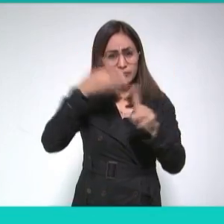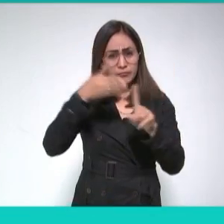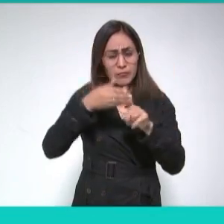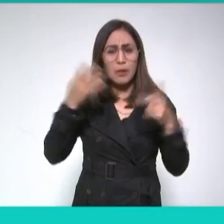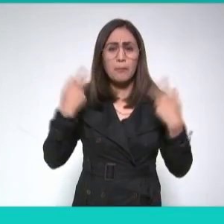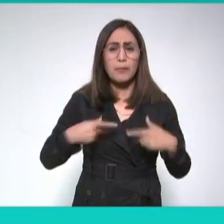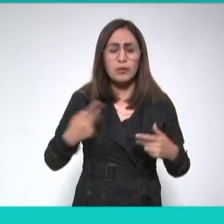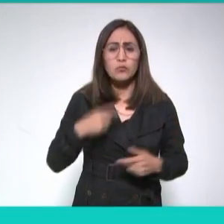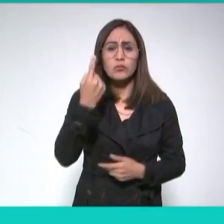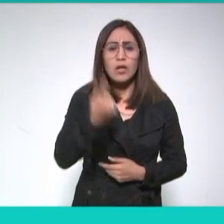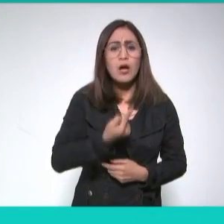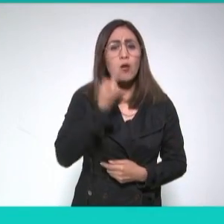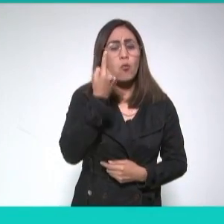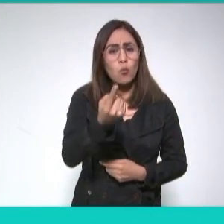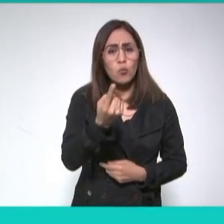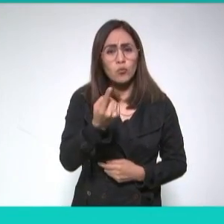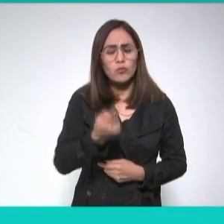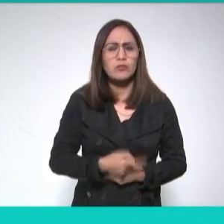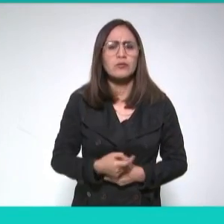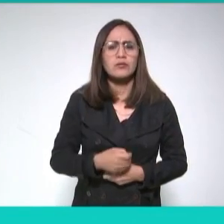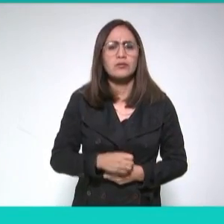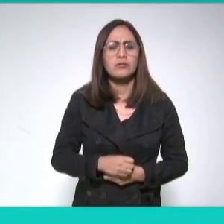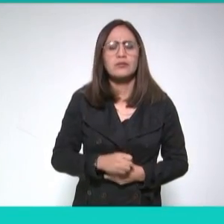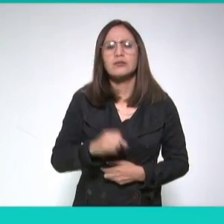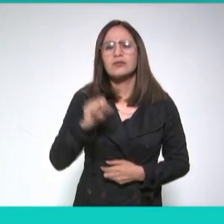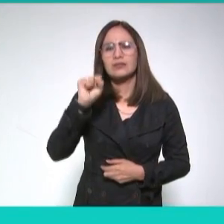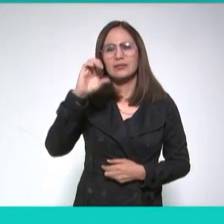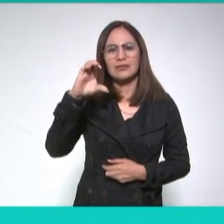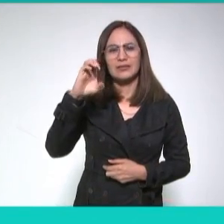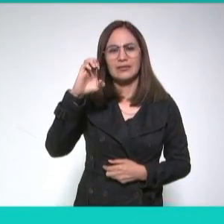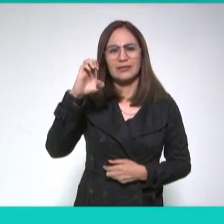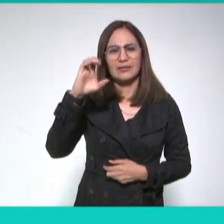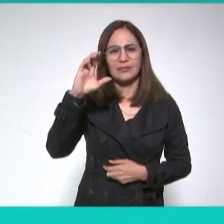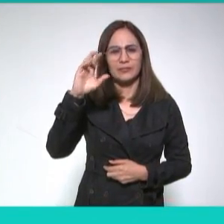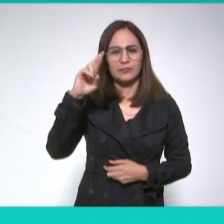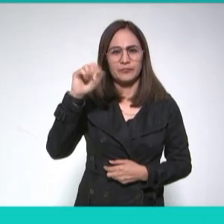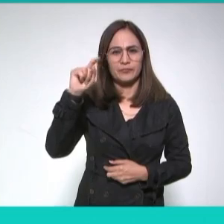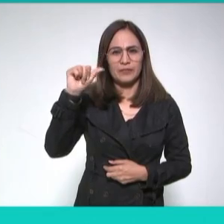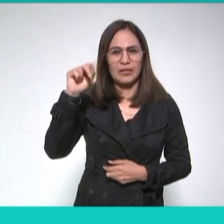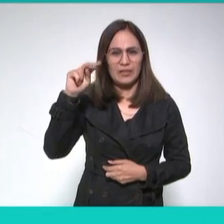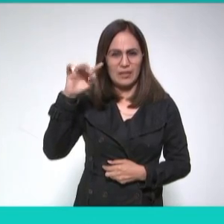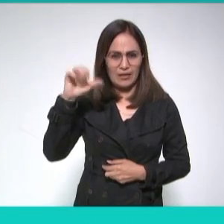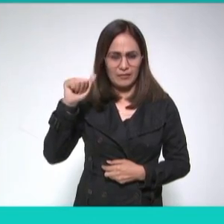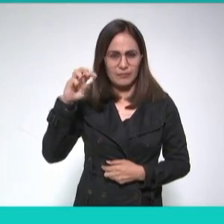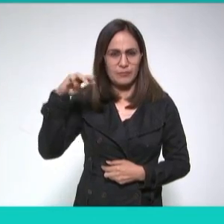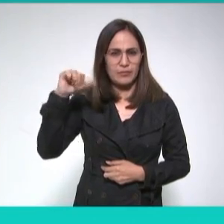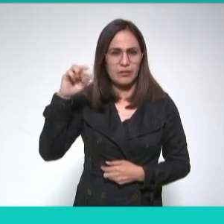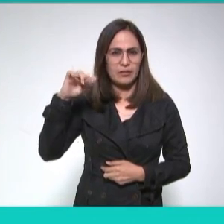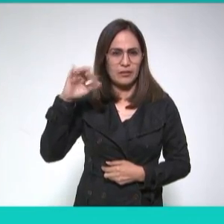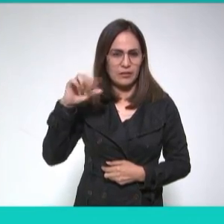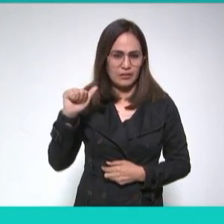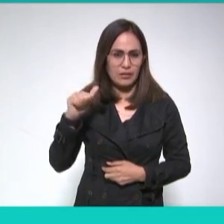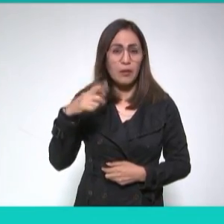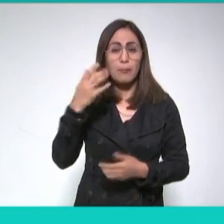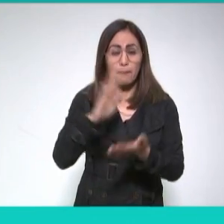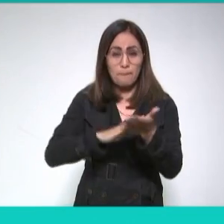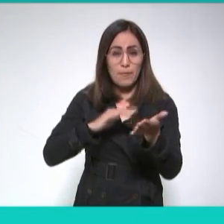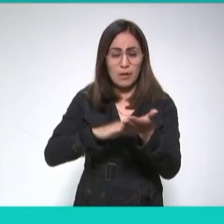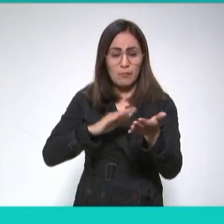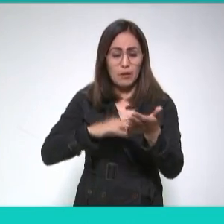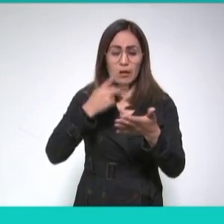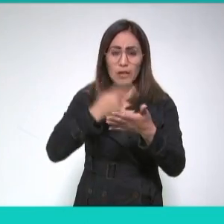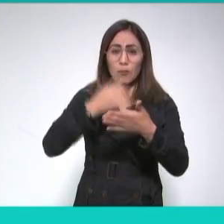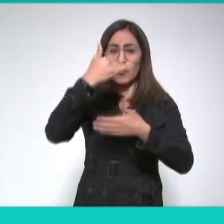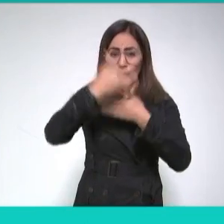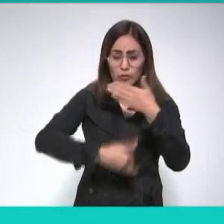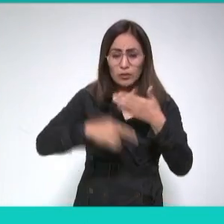una persona solicita a la Secretaría de Marina cualquier documento que contenga los proyectos relacionados con la